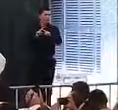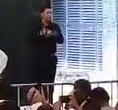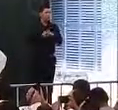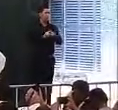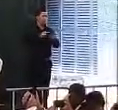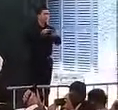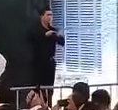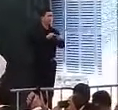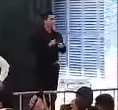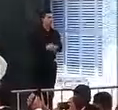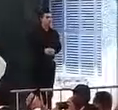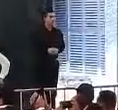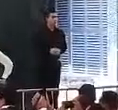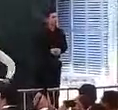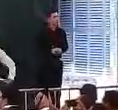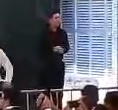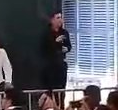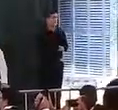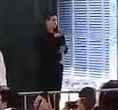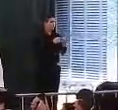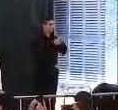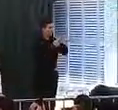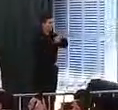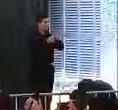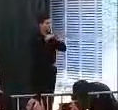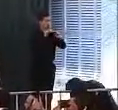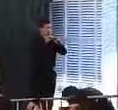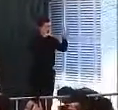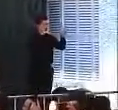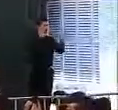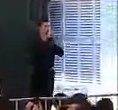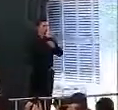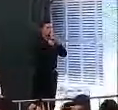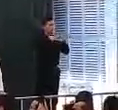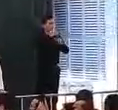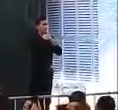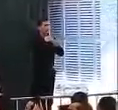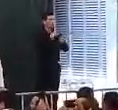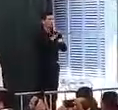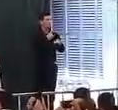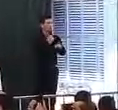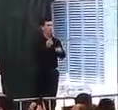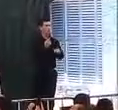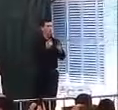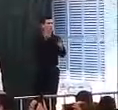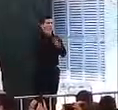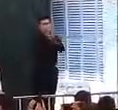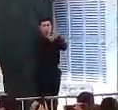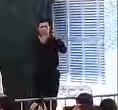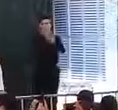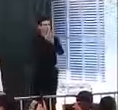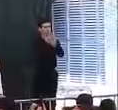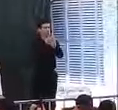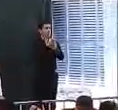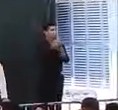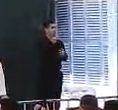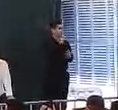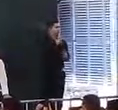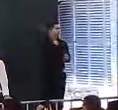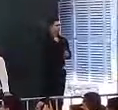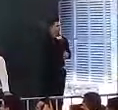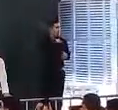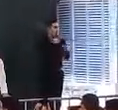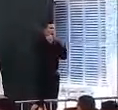Esto debe de quedar muy claro para que no nos vayan a confundir. No somos